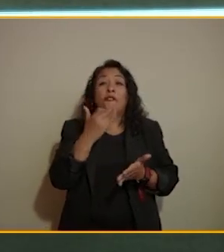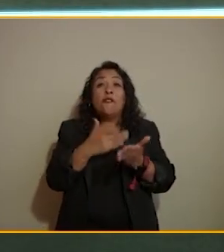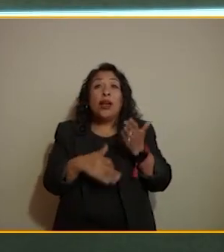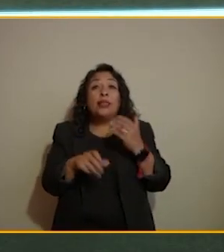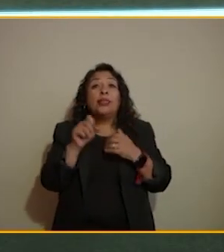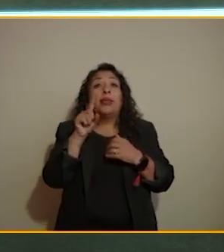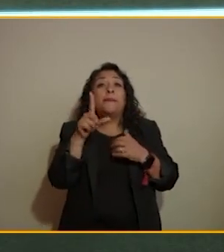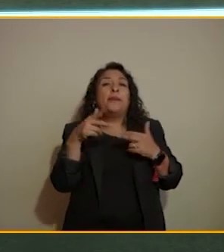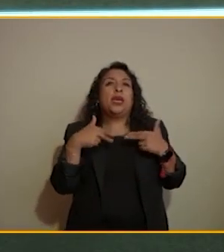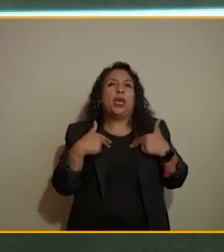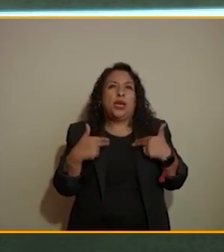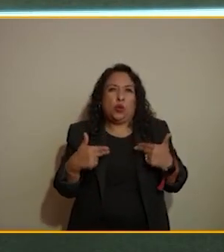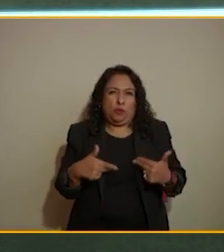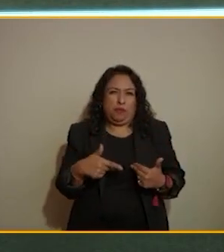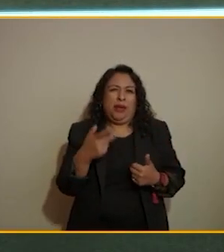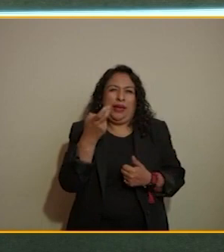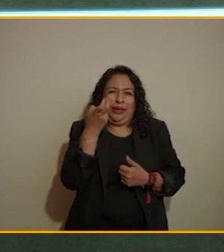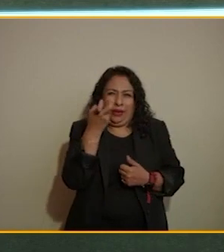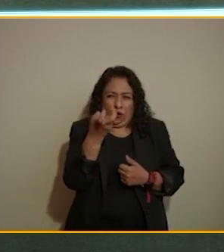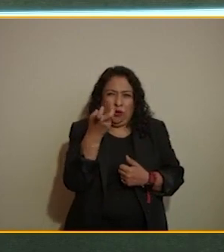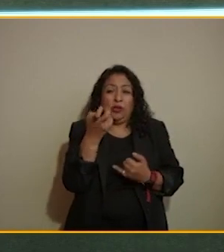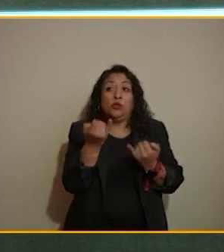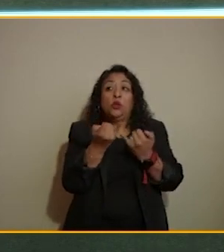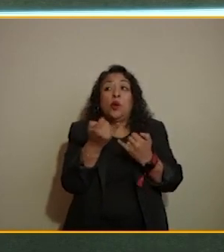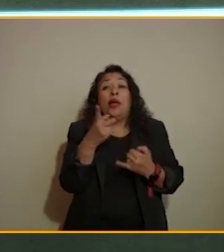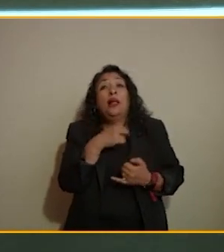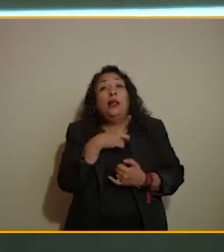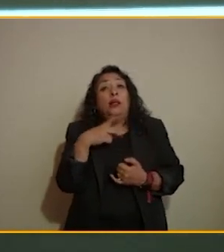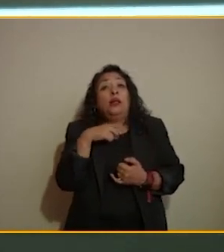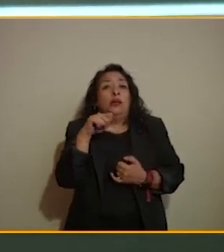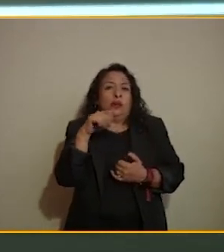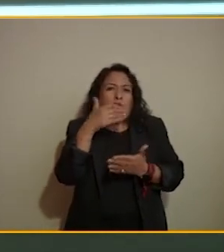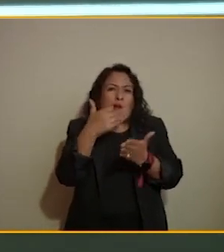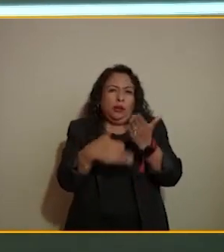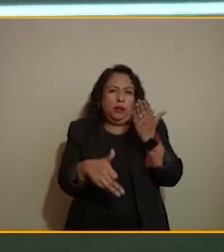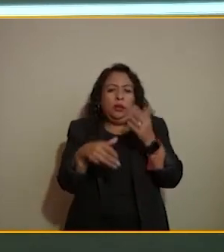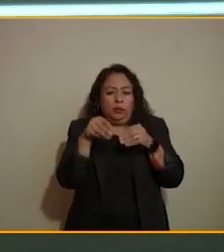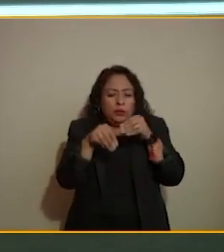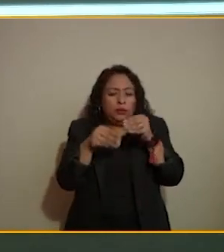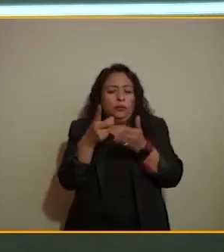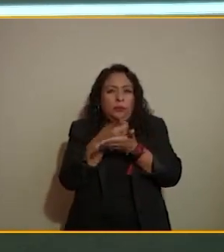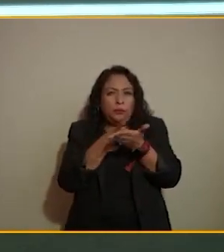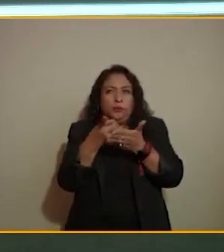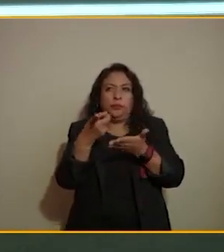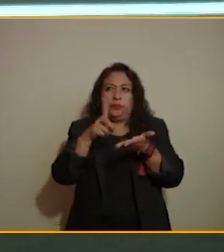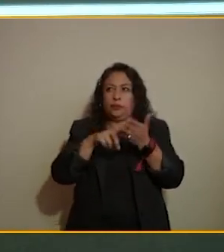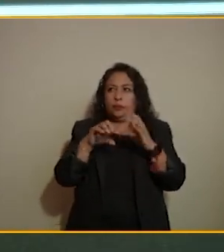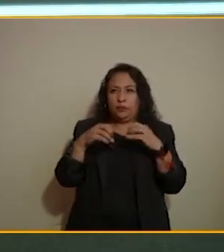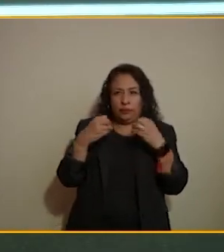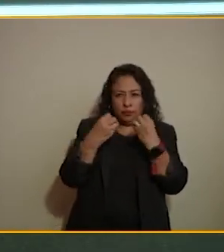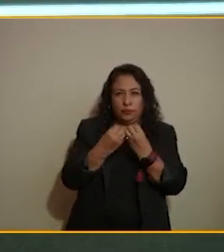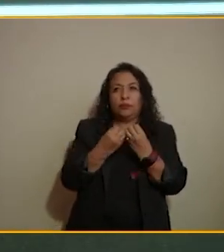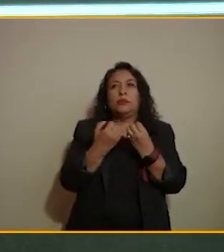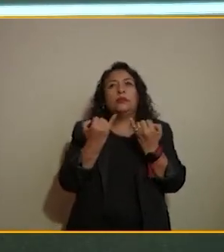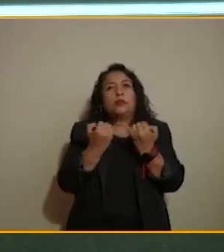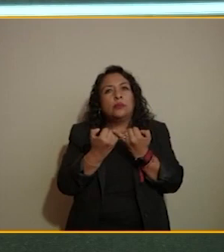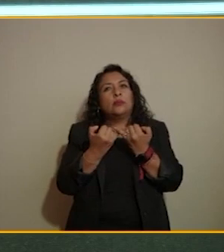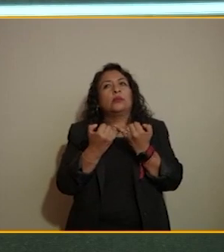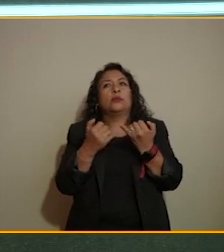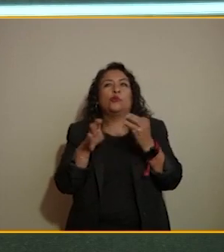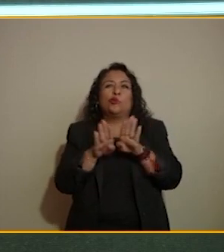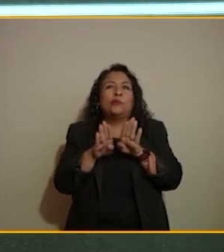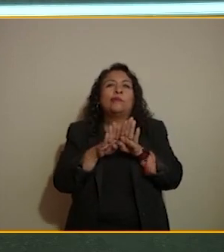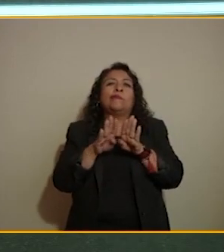capital humano. Esto también se debe un poco a la falta de diseño de la organización. Como han ido